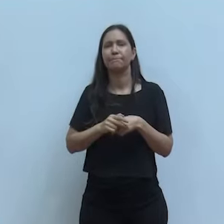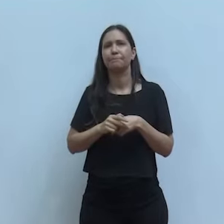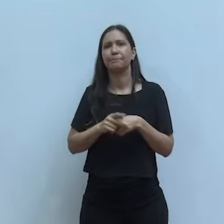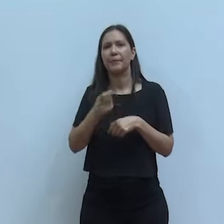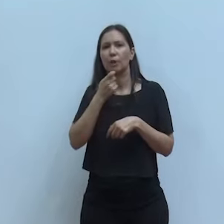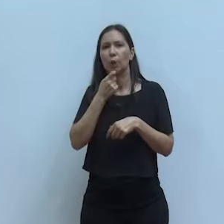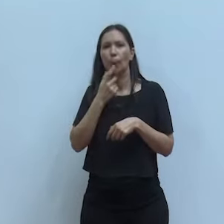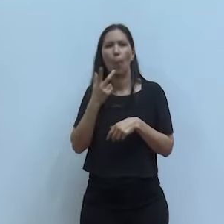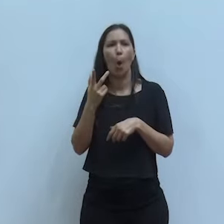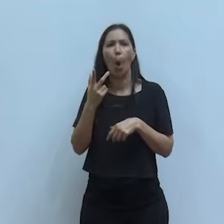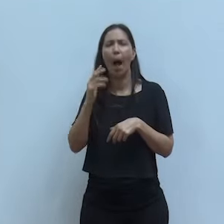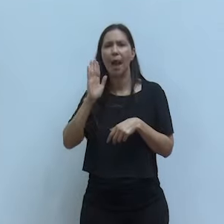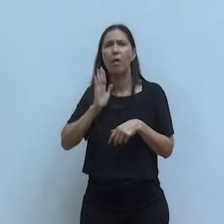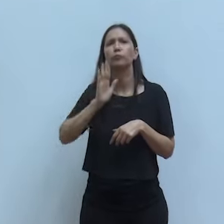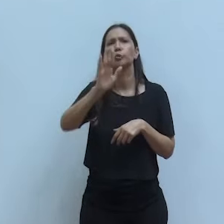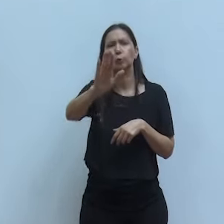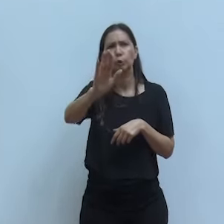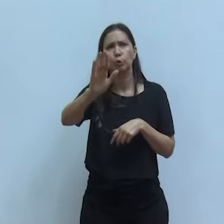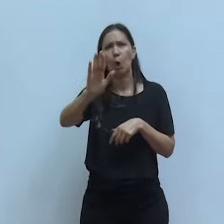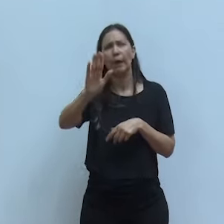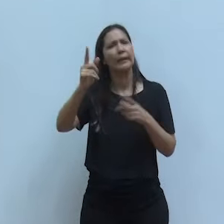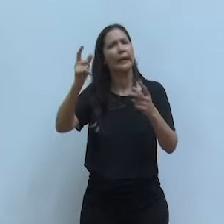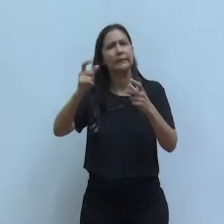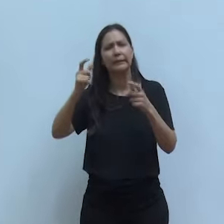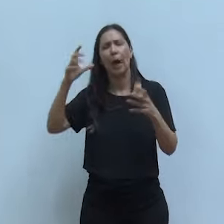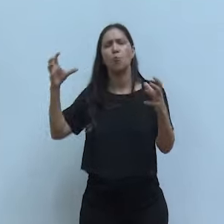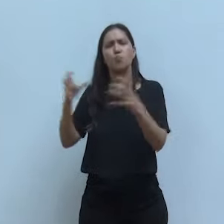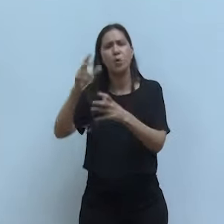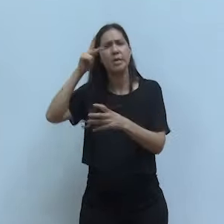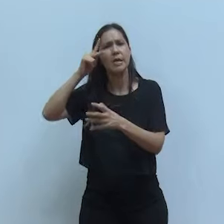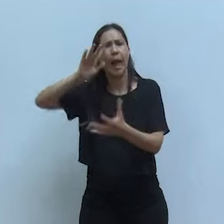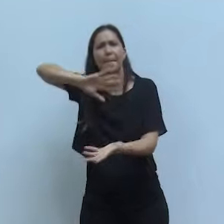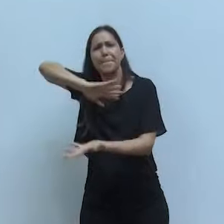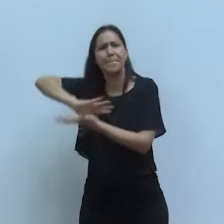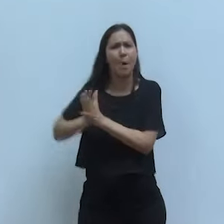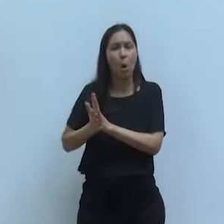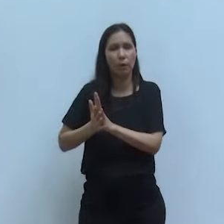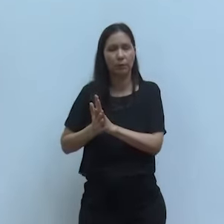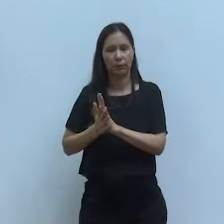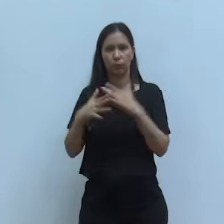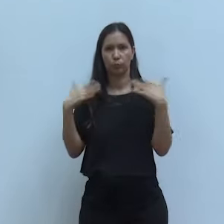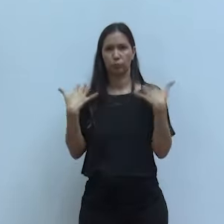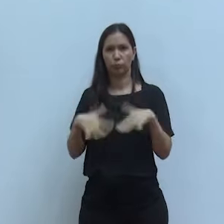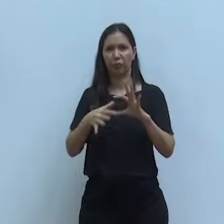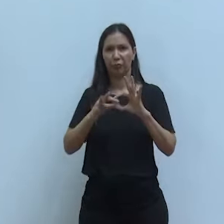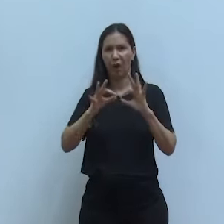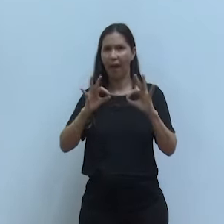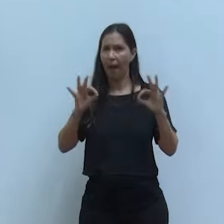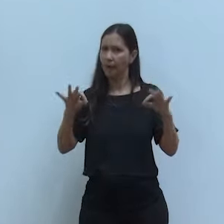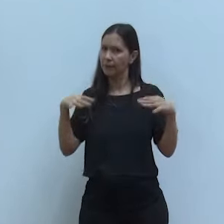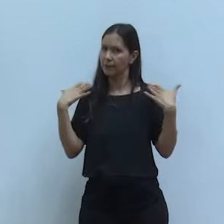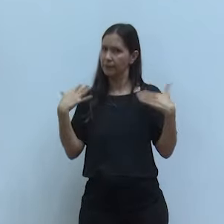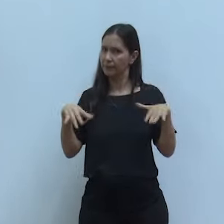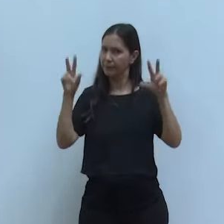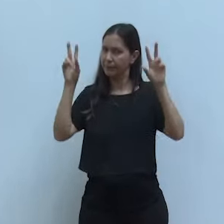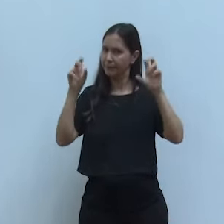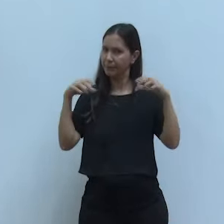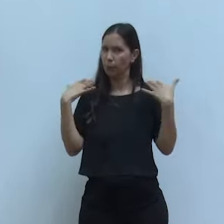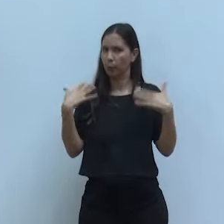el kissnerismo una frase muy dura O sea no se implica 52 dice que está muy de acuerdo con